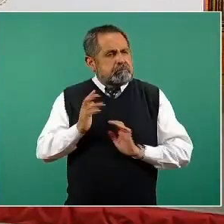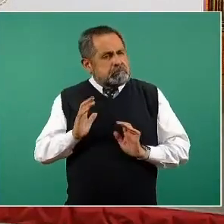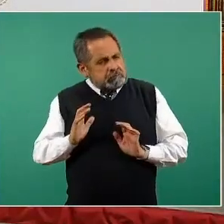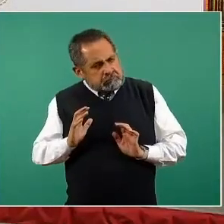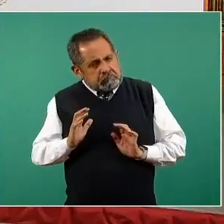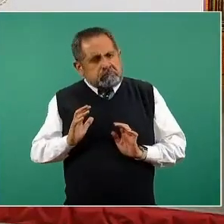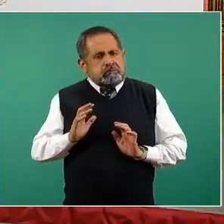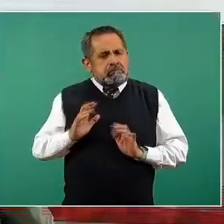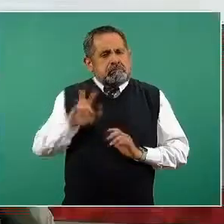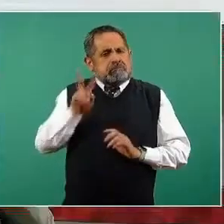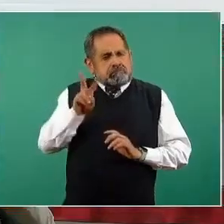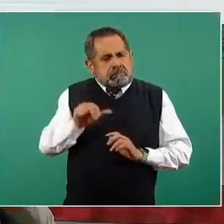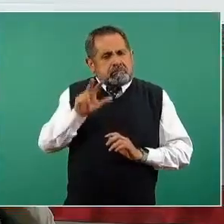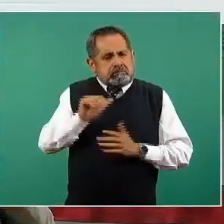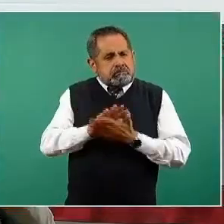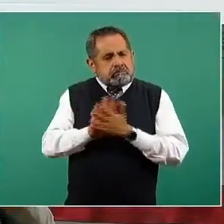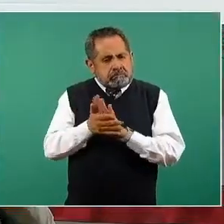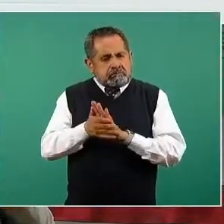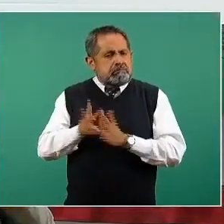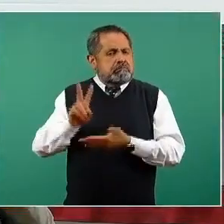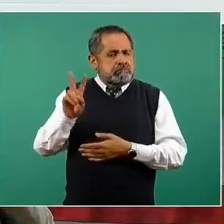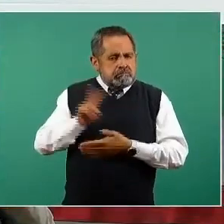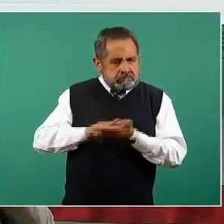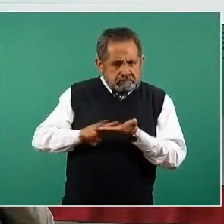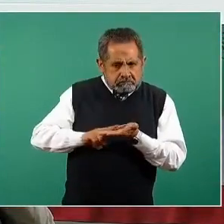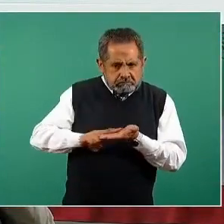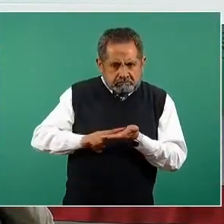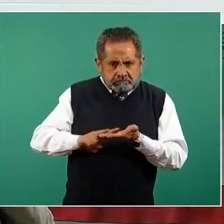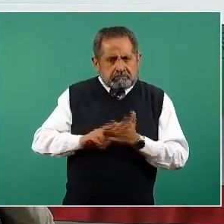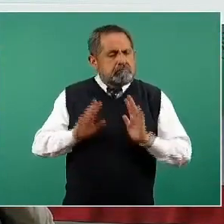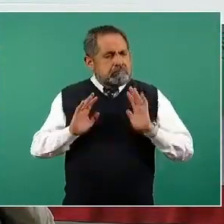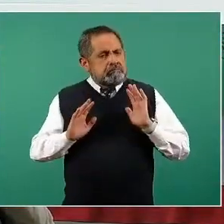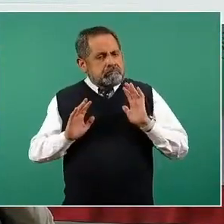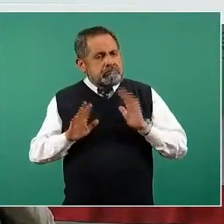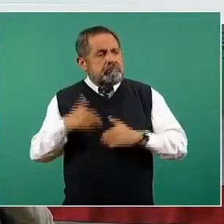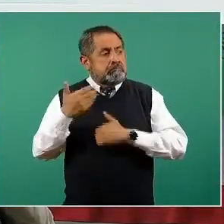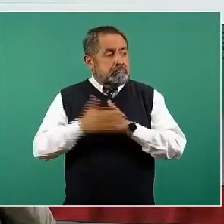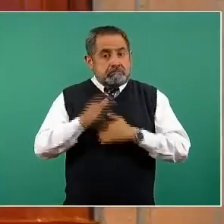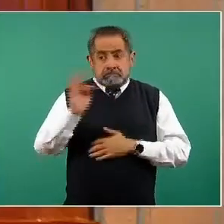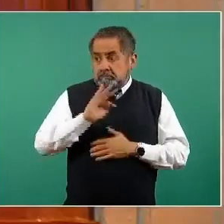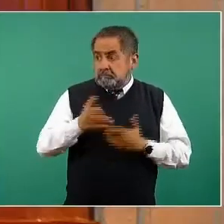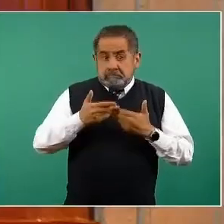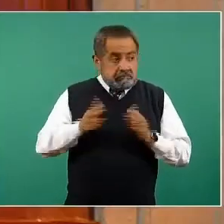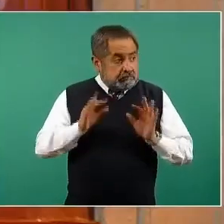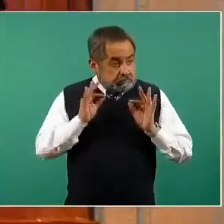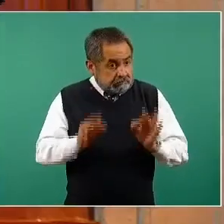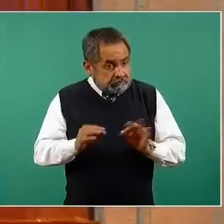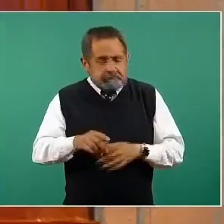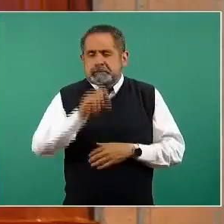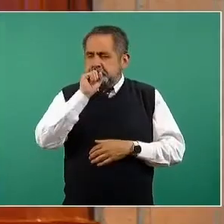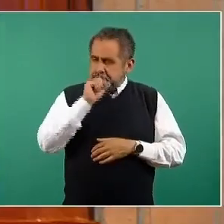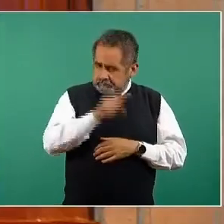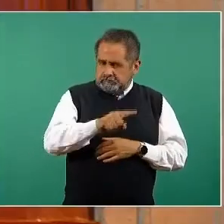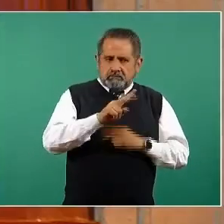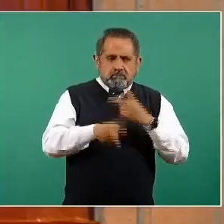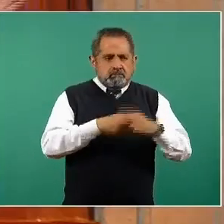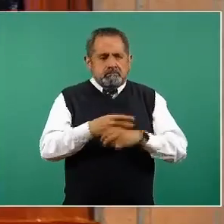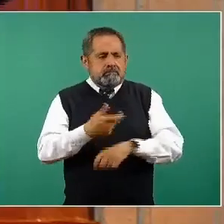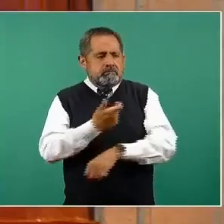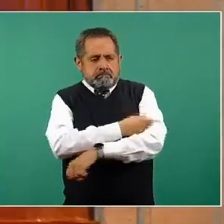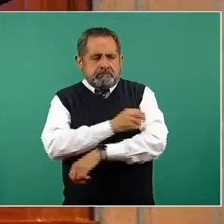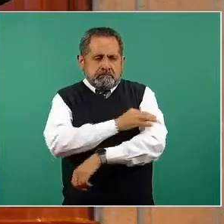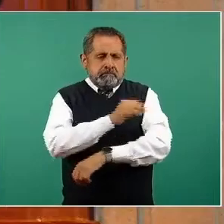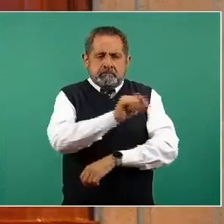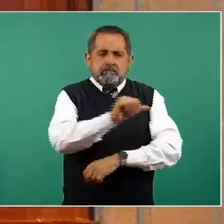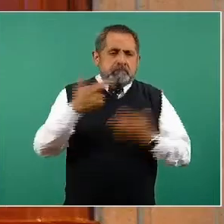digamos, cercanos al verde y que entonces en un futuro próximo pudieran también alcanzar este tipo de estrategias. Y